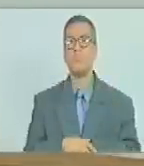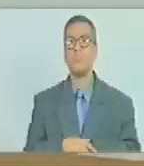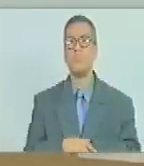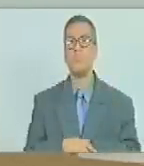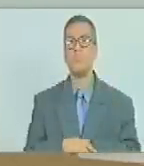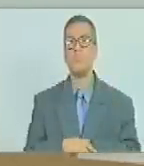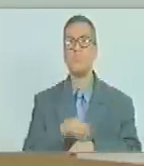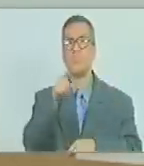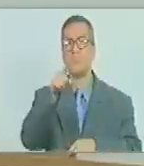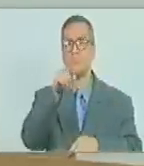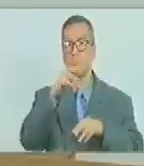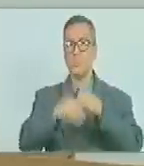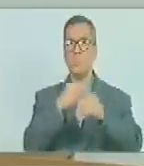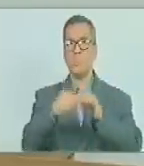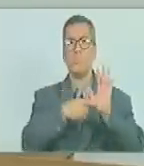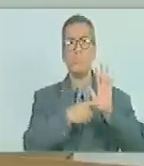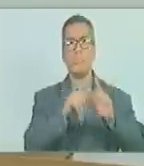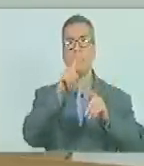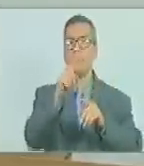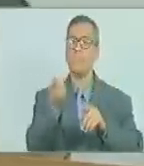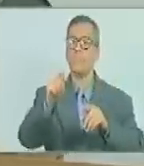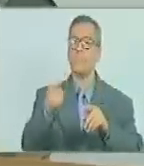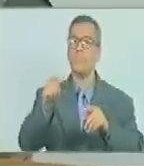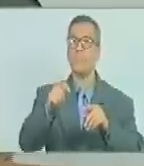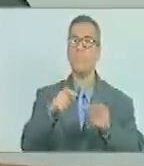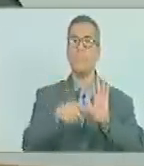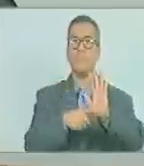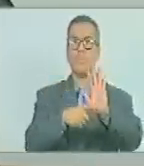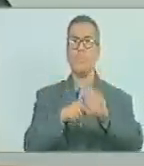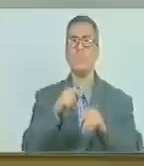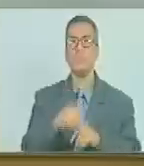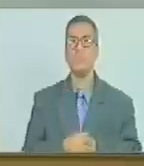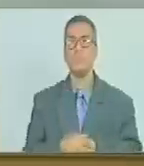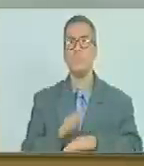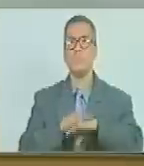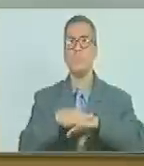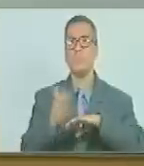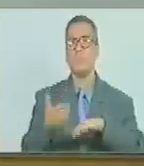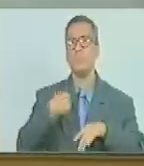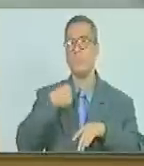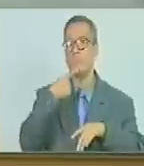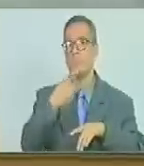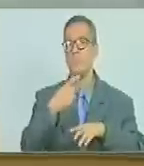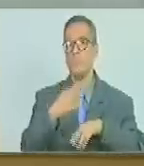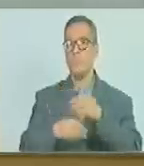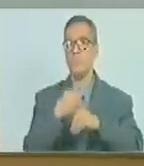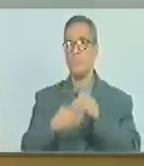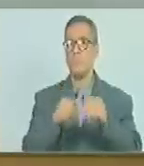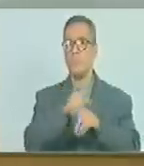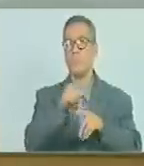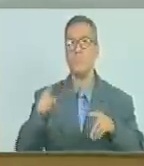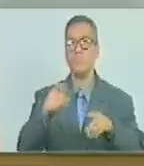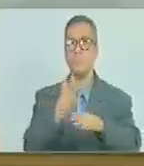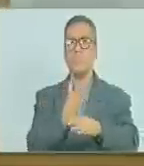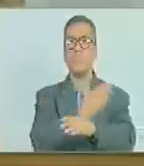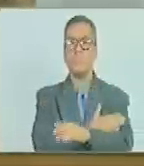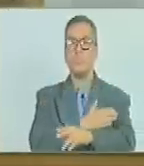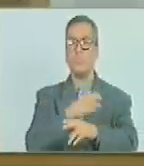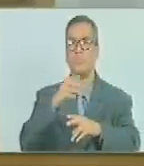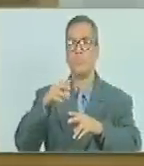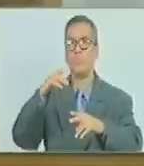hay que mostrarlo una y otra vez, porque a lo que están recurriendo esos